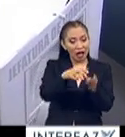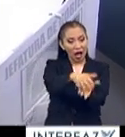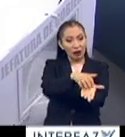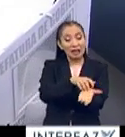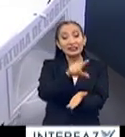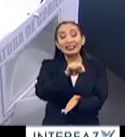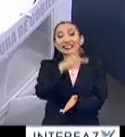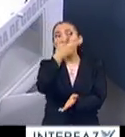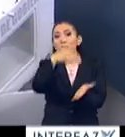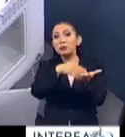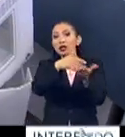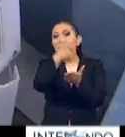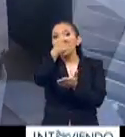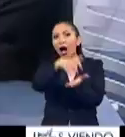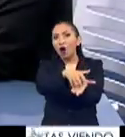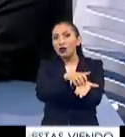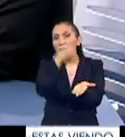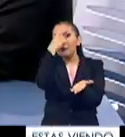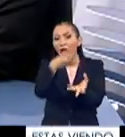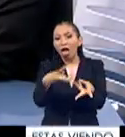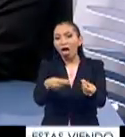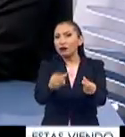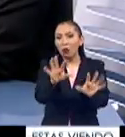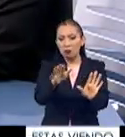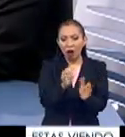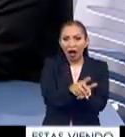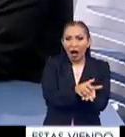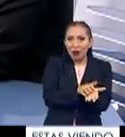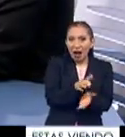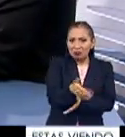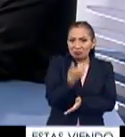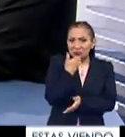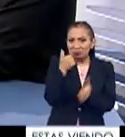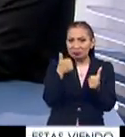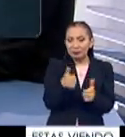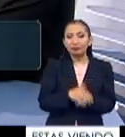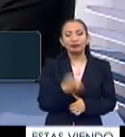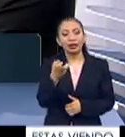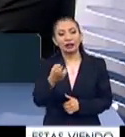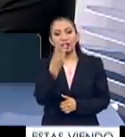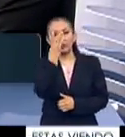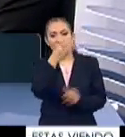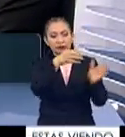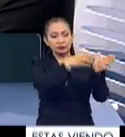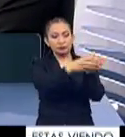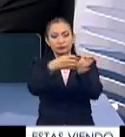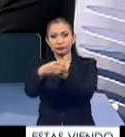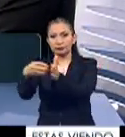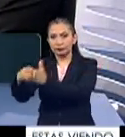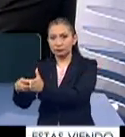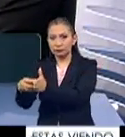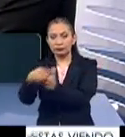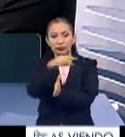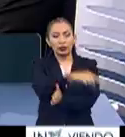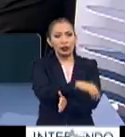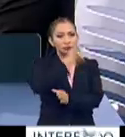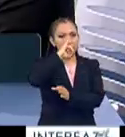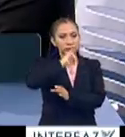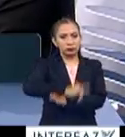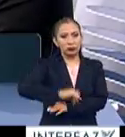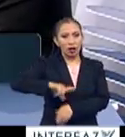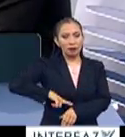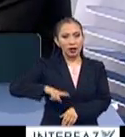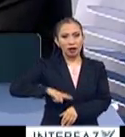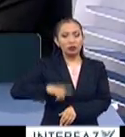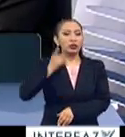cerca de 78 millones de pesos para el Instituto y para la Ciudad de México. Muy importante. Aquí tenemos tres urnas, Jefatura de Gobierno, Diputaciones